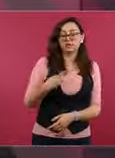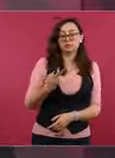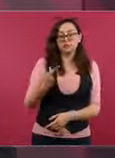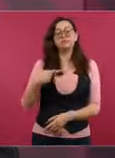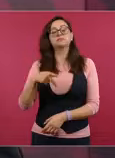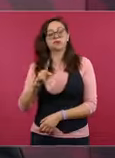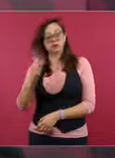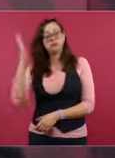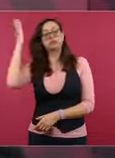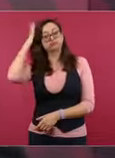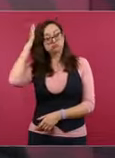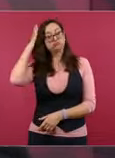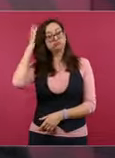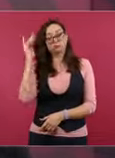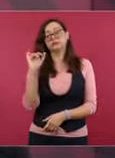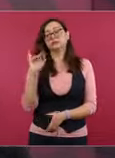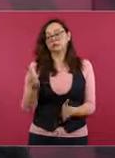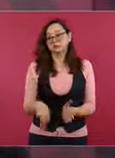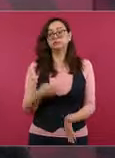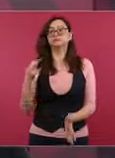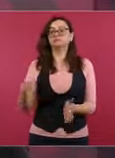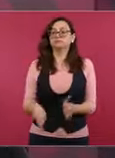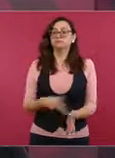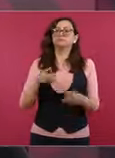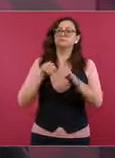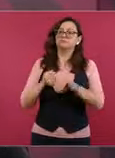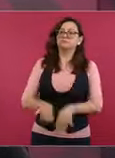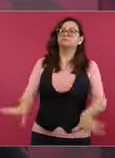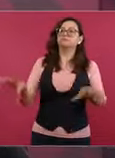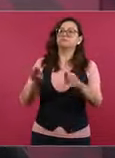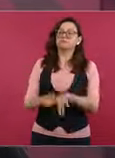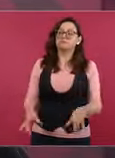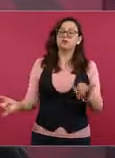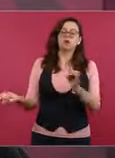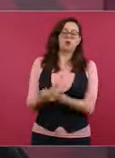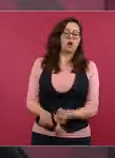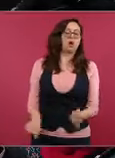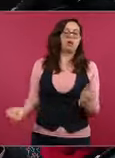es hacer conciencia.